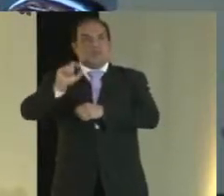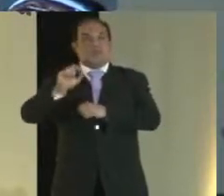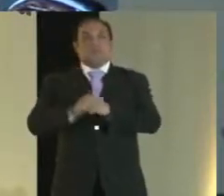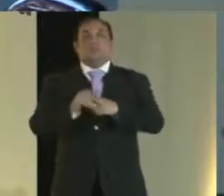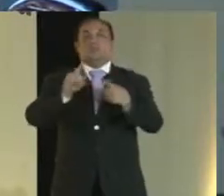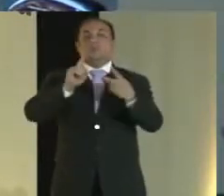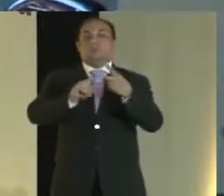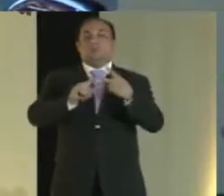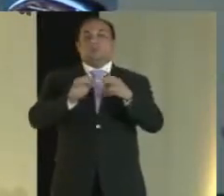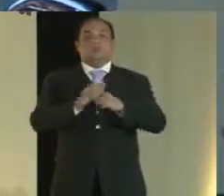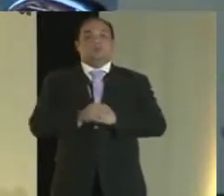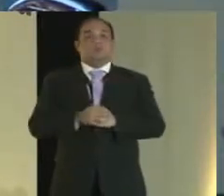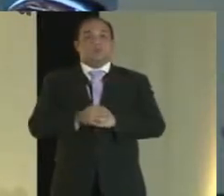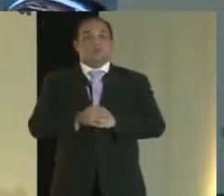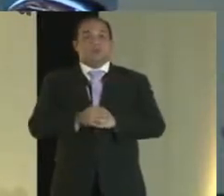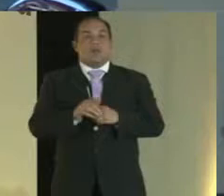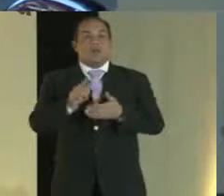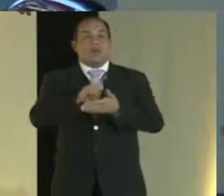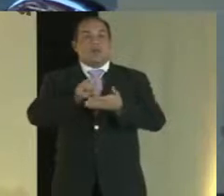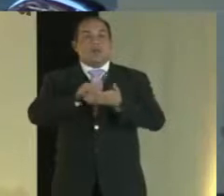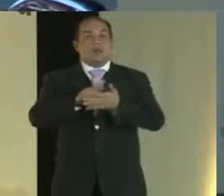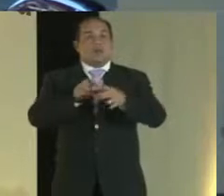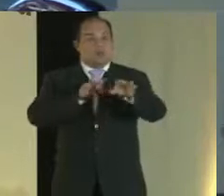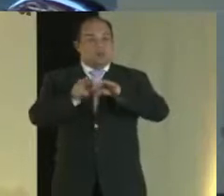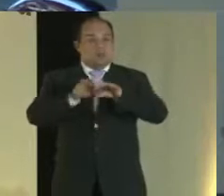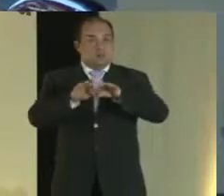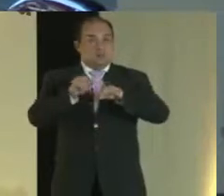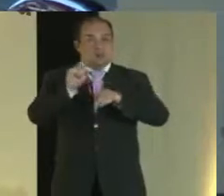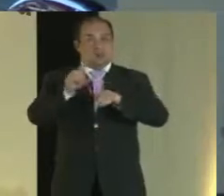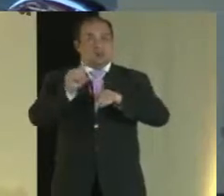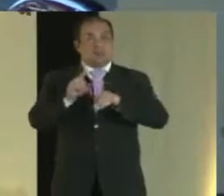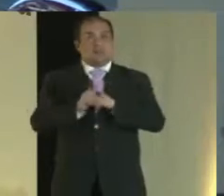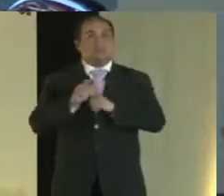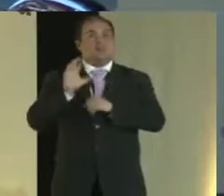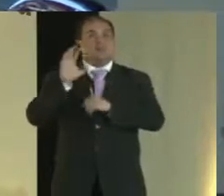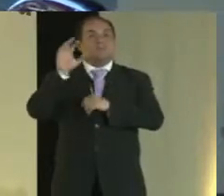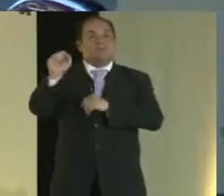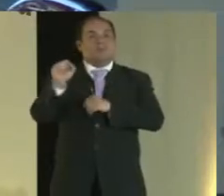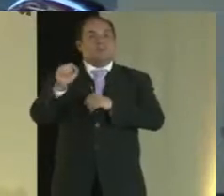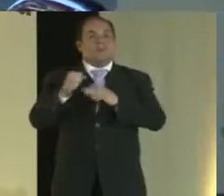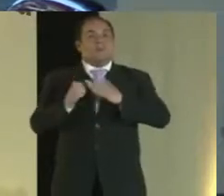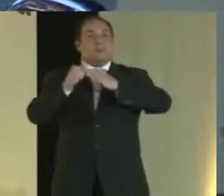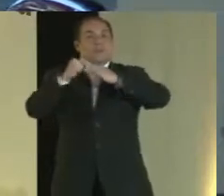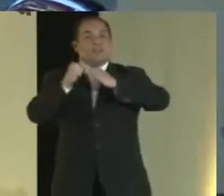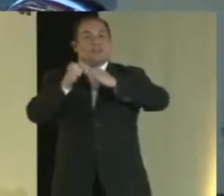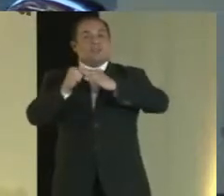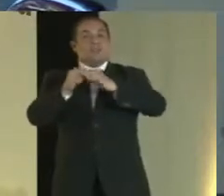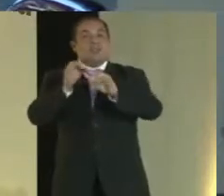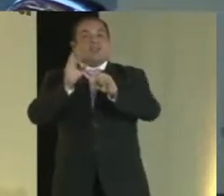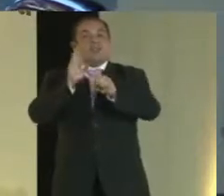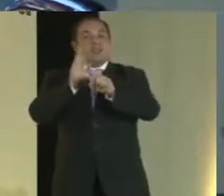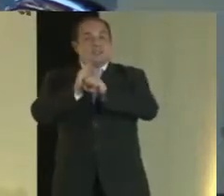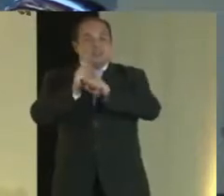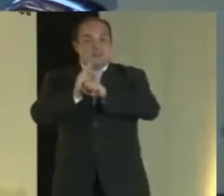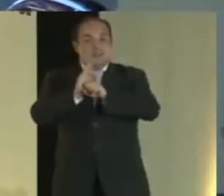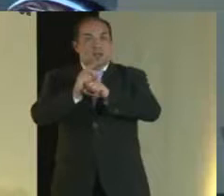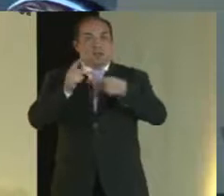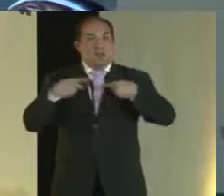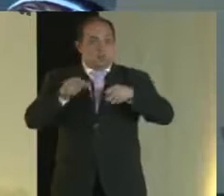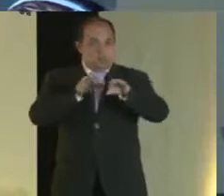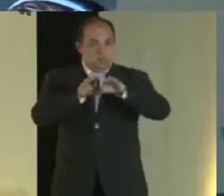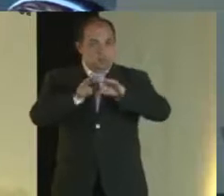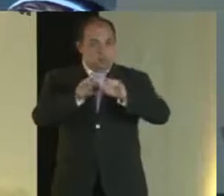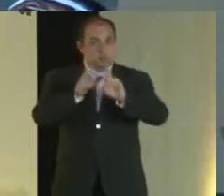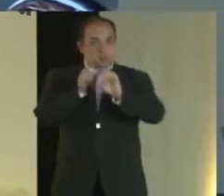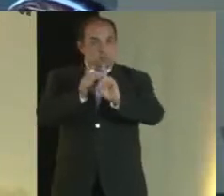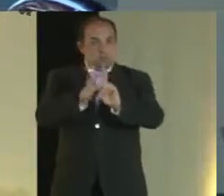En la segunda, la legislación laboral y como parte de ella los sindicatos fortalecieron la defensa de los trabajadores.